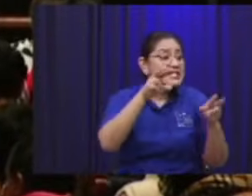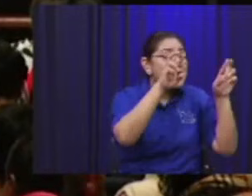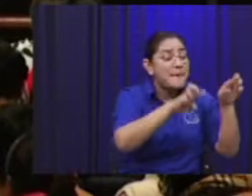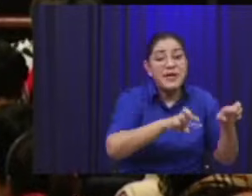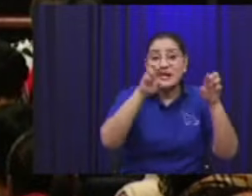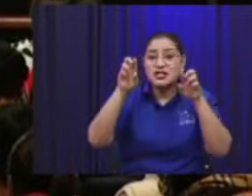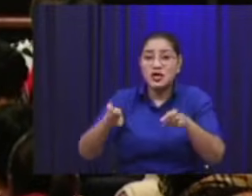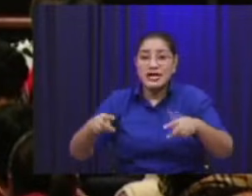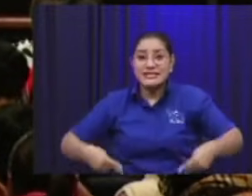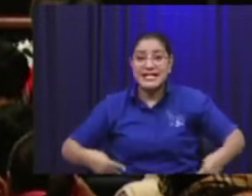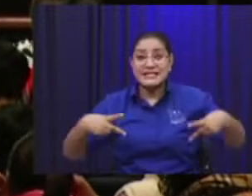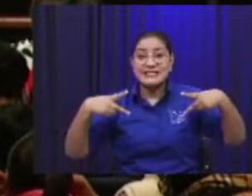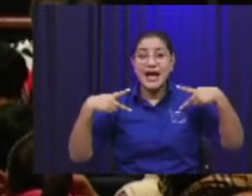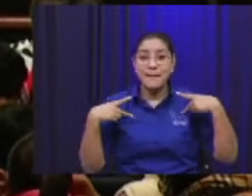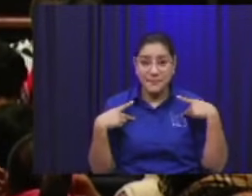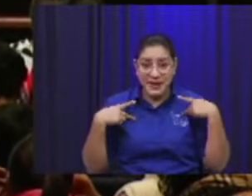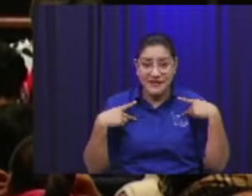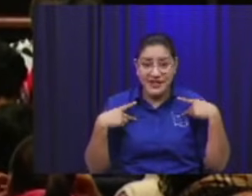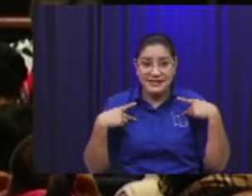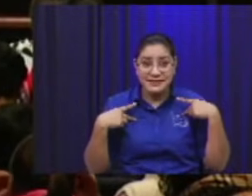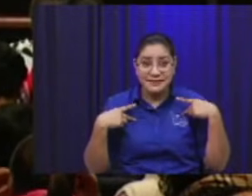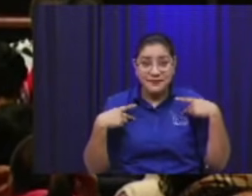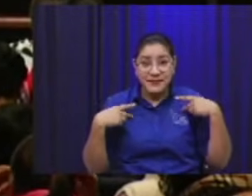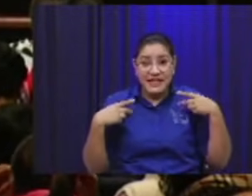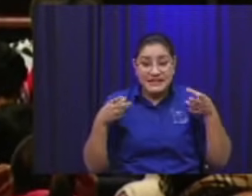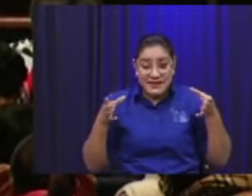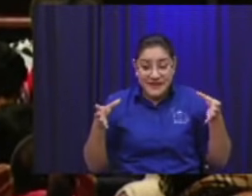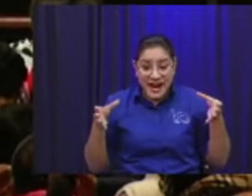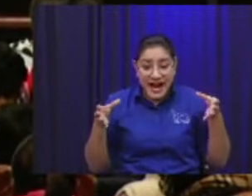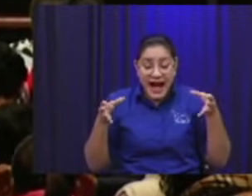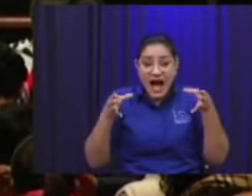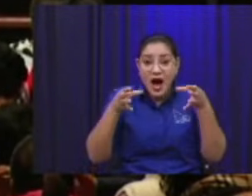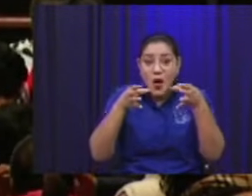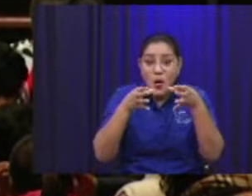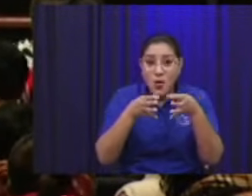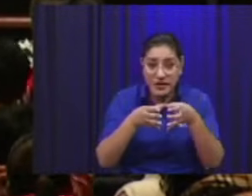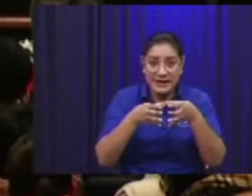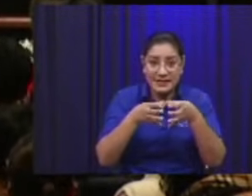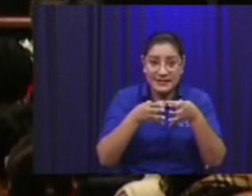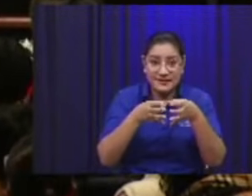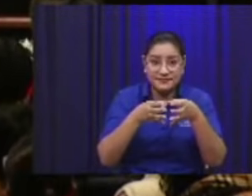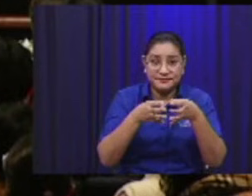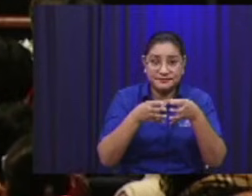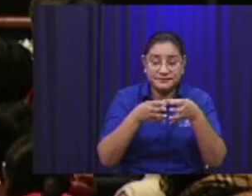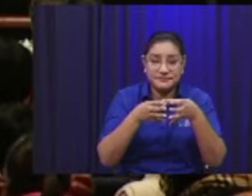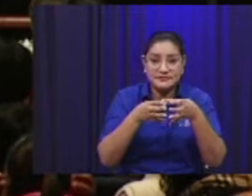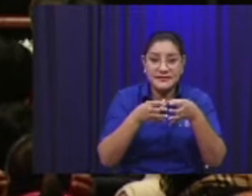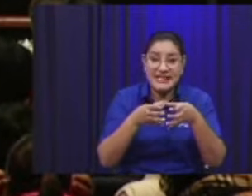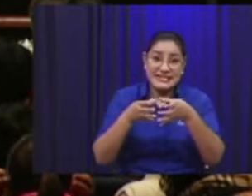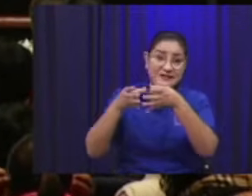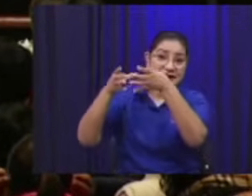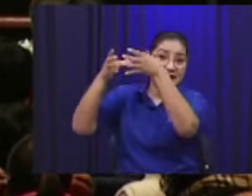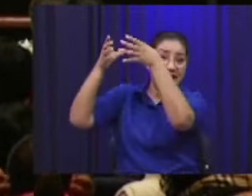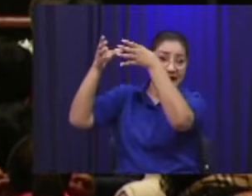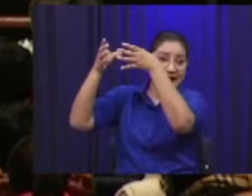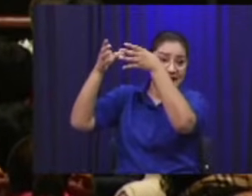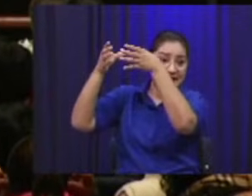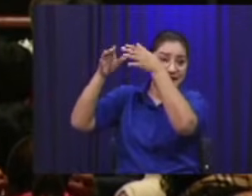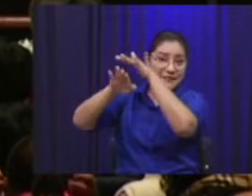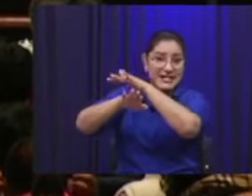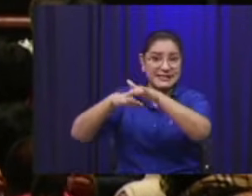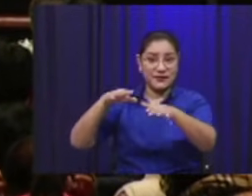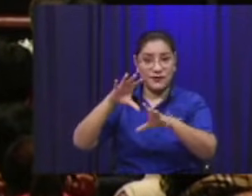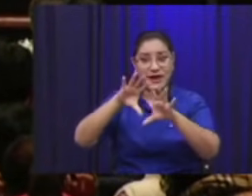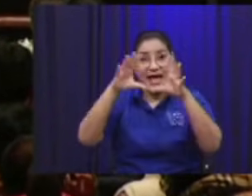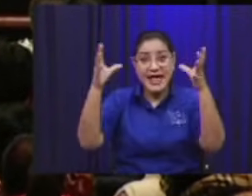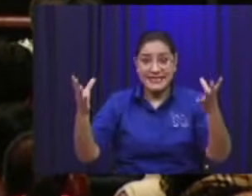grupal eso ya no va a ser individual y entonces en la biblia se deja ver algunos